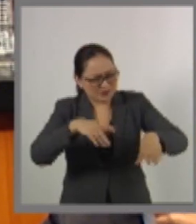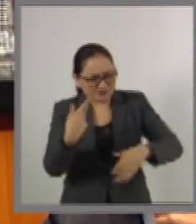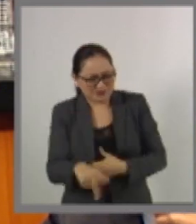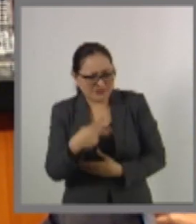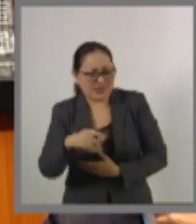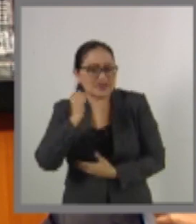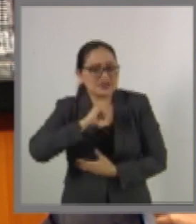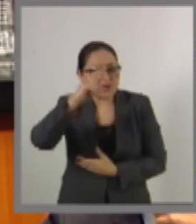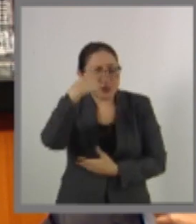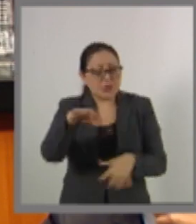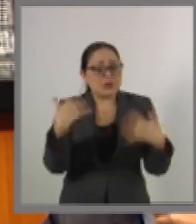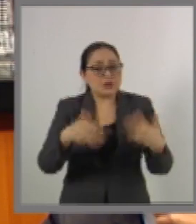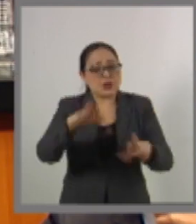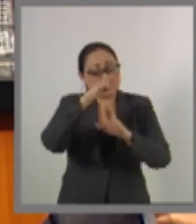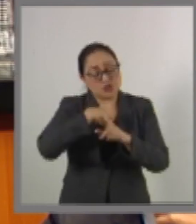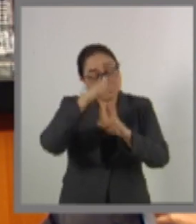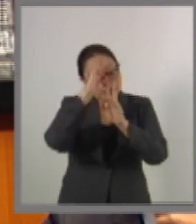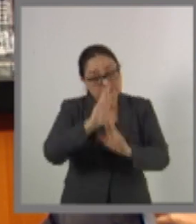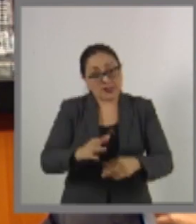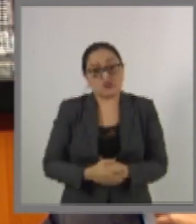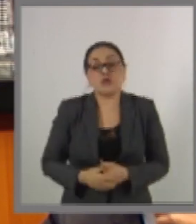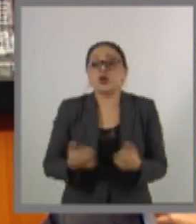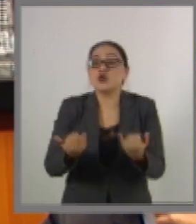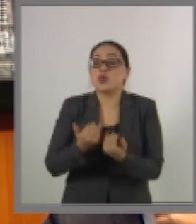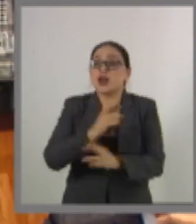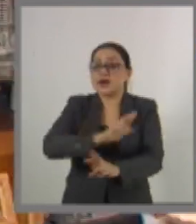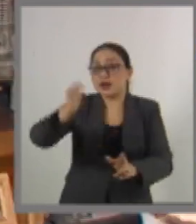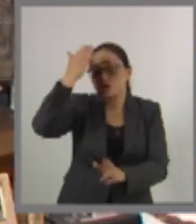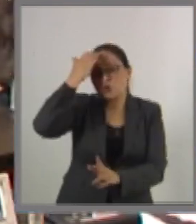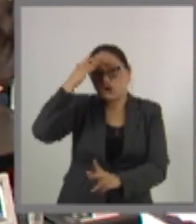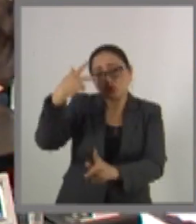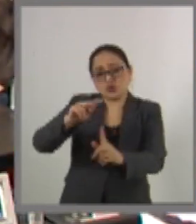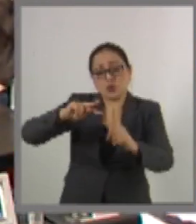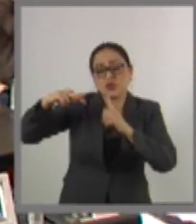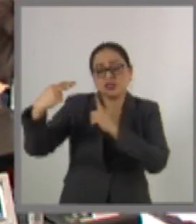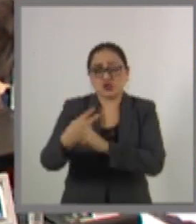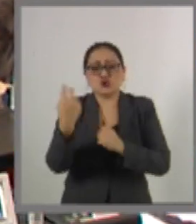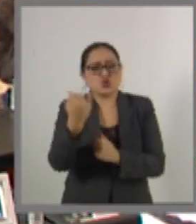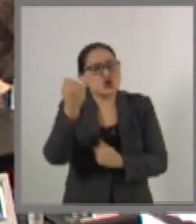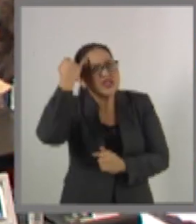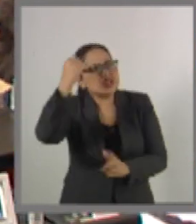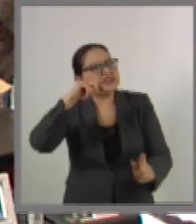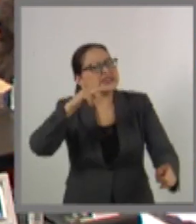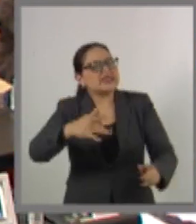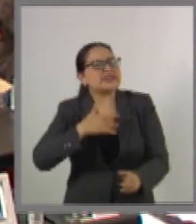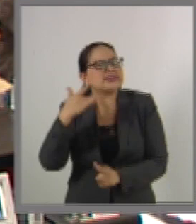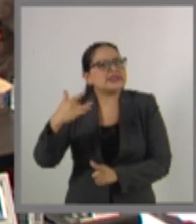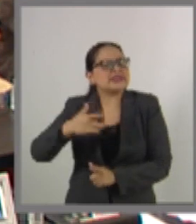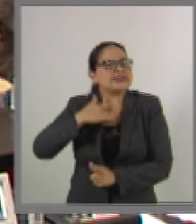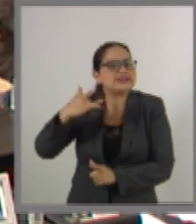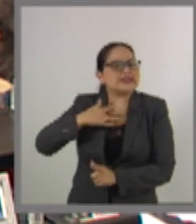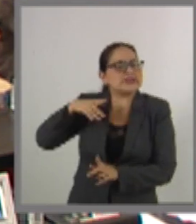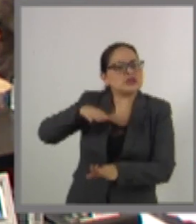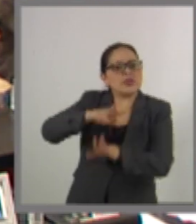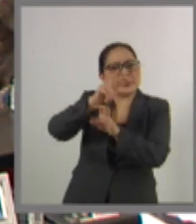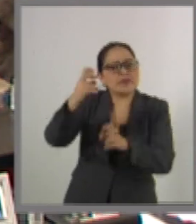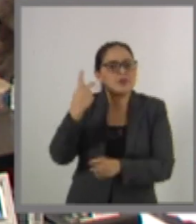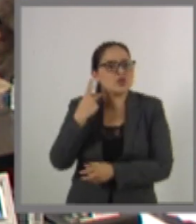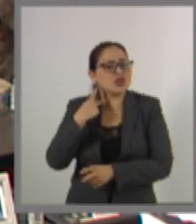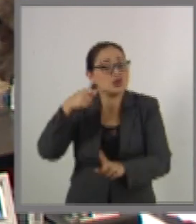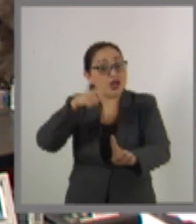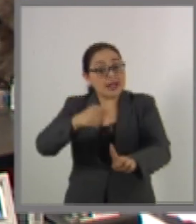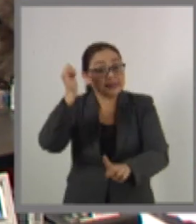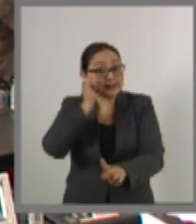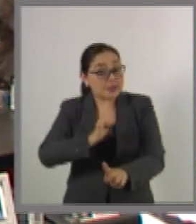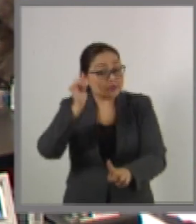parlamentario. También debo de reconocer en él su visión y su olfato político, pero sobre todo que siempre ha